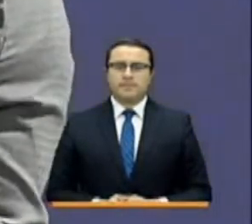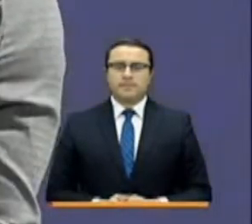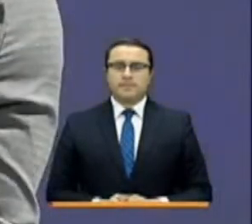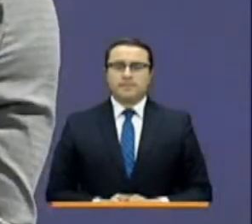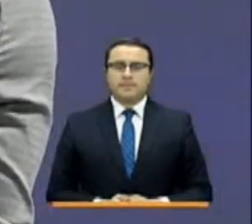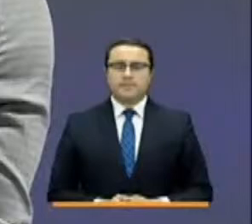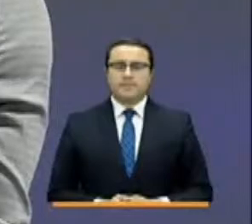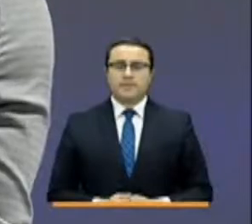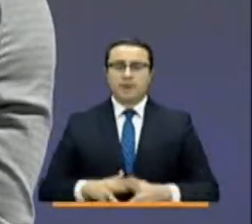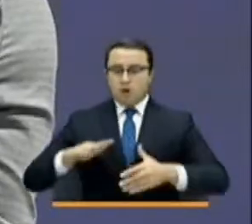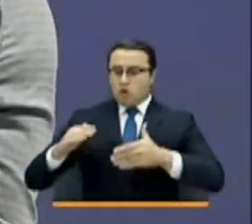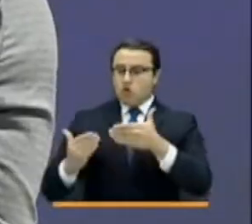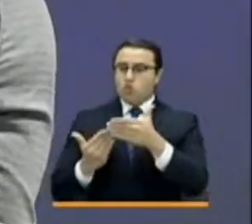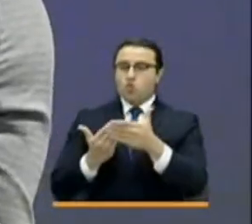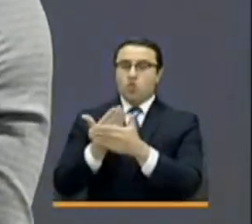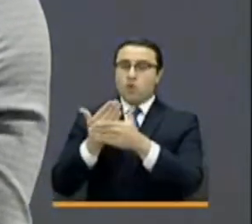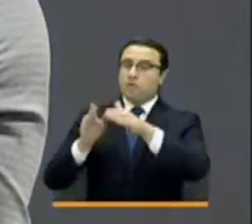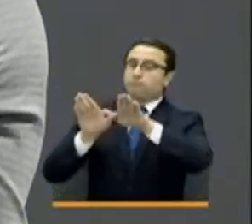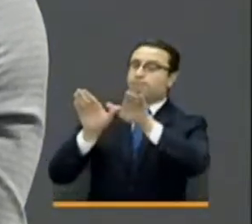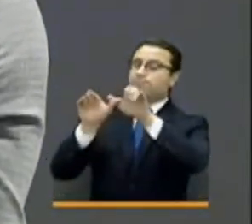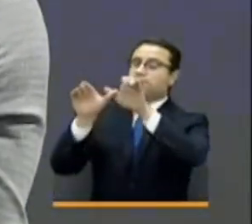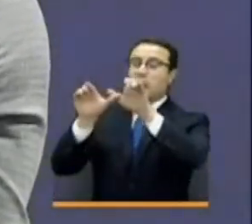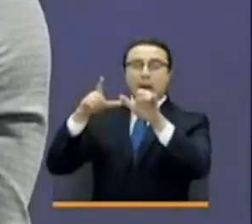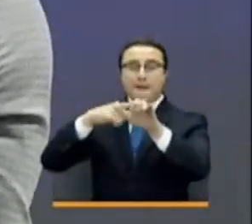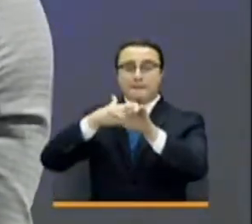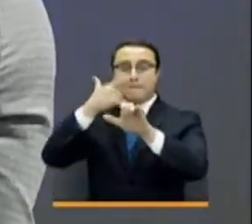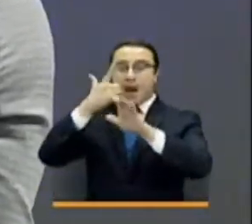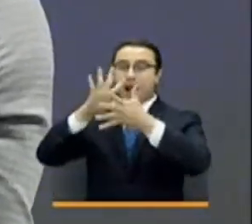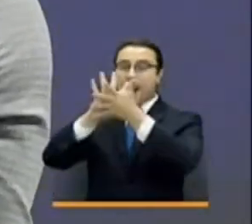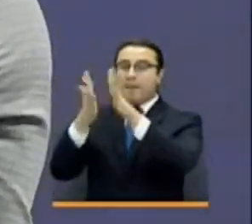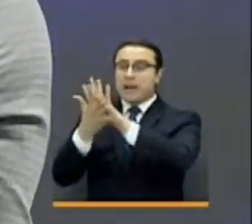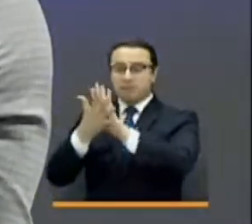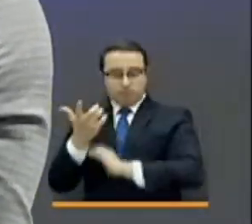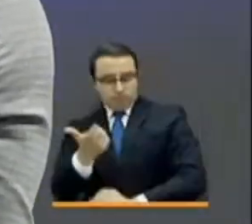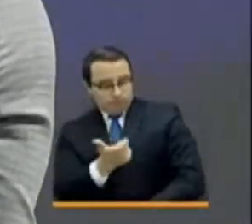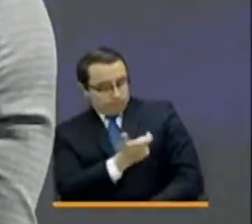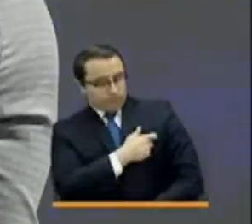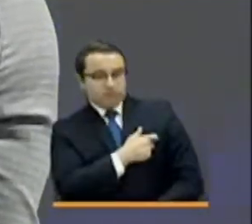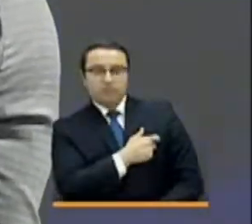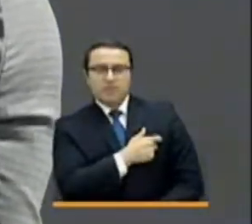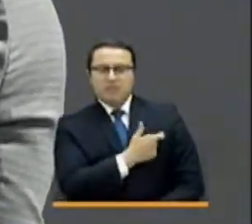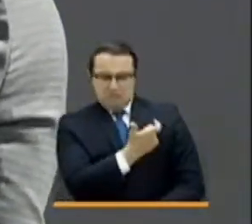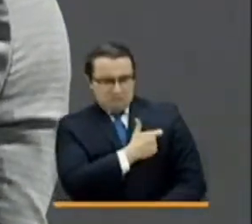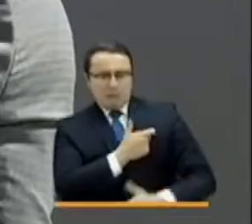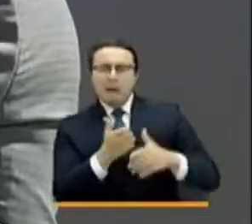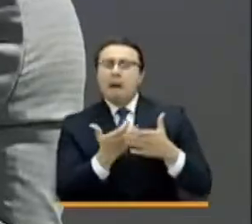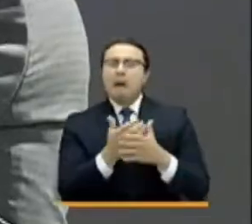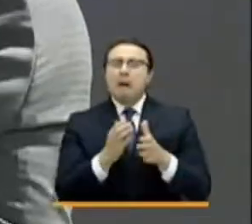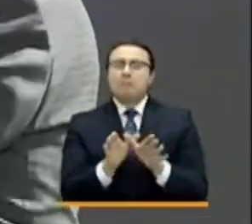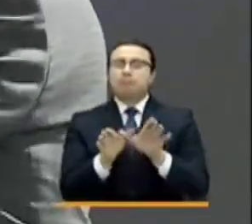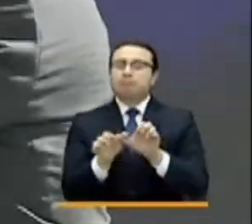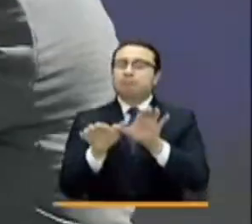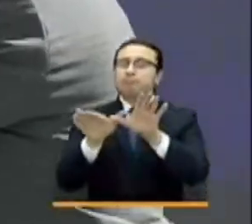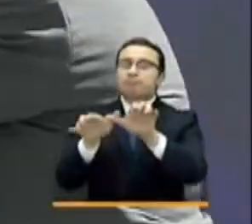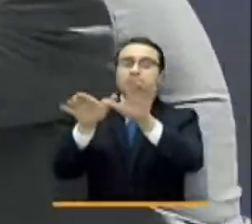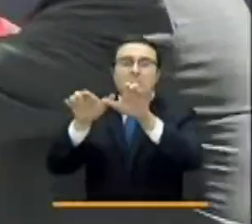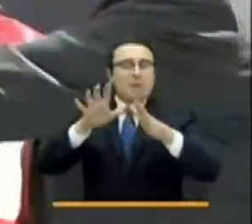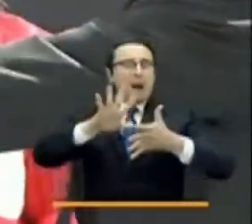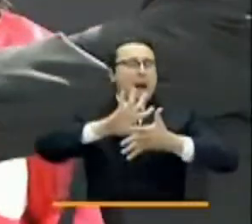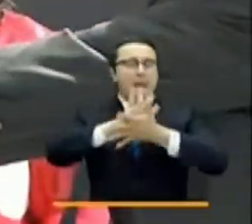Paloma nueva de la paz, señor presidente, la paloma de la paz